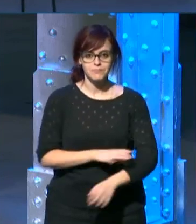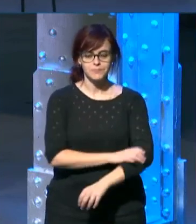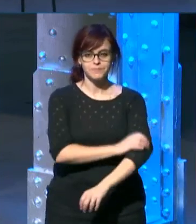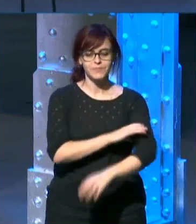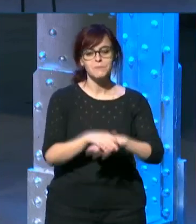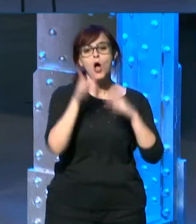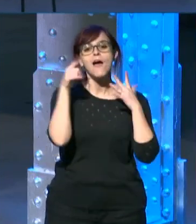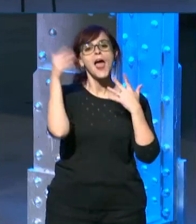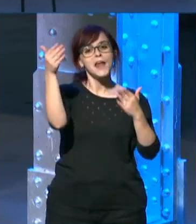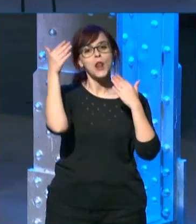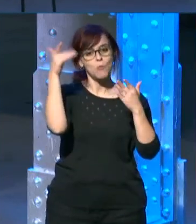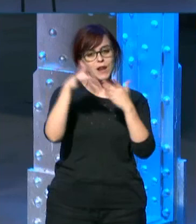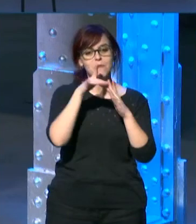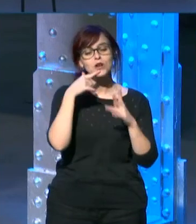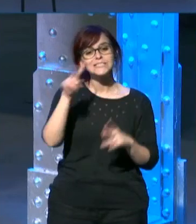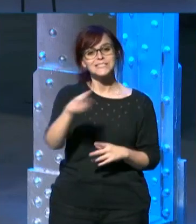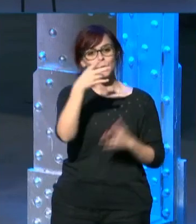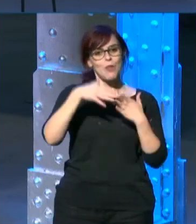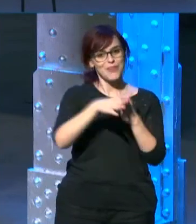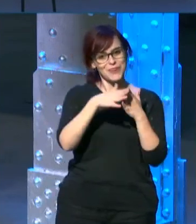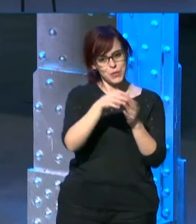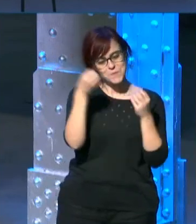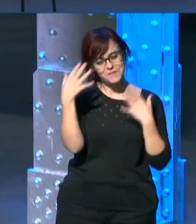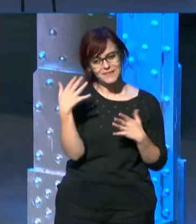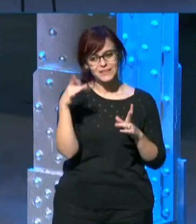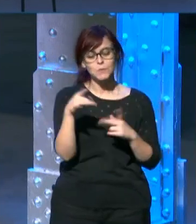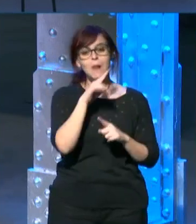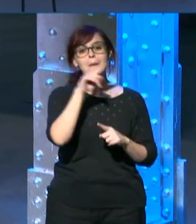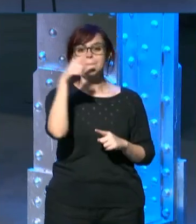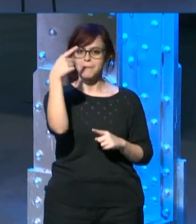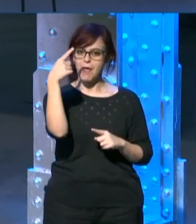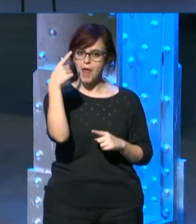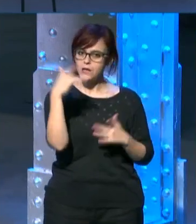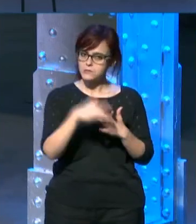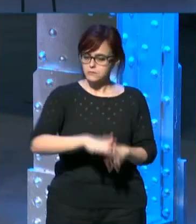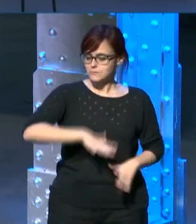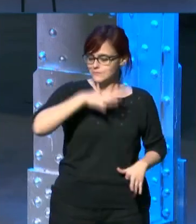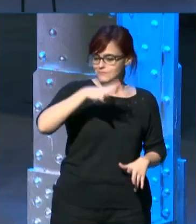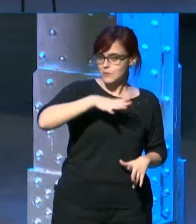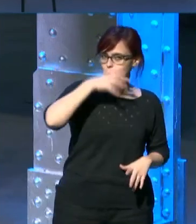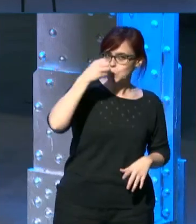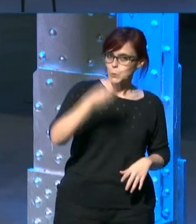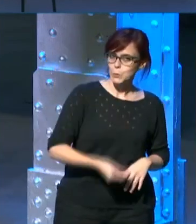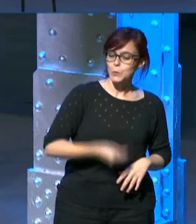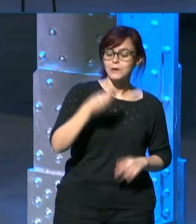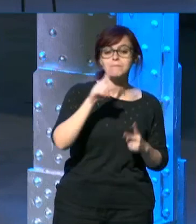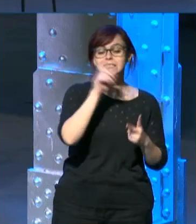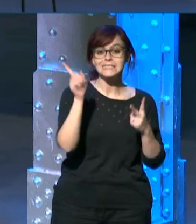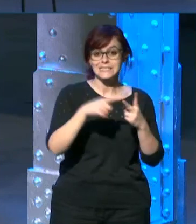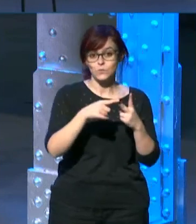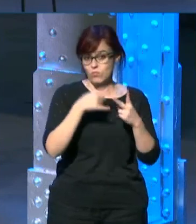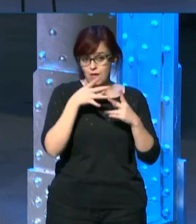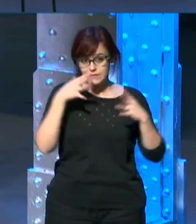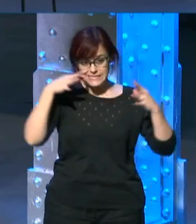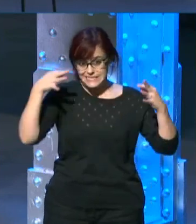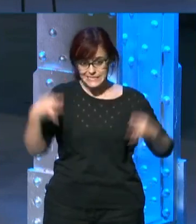Bueno, enhorabuena por la segunda edición. La primera es magnífica y bueno, pues seguro que la